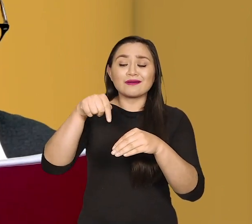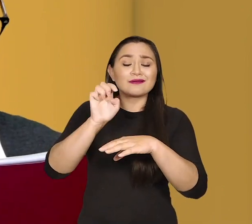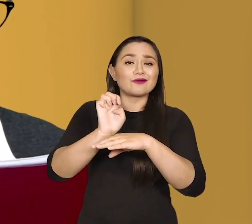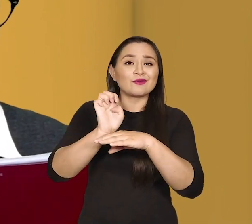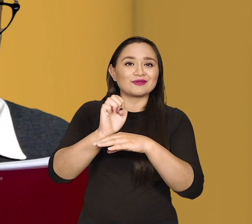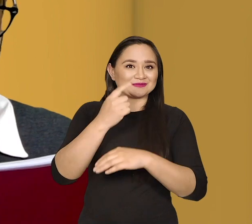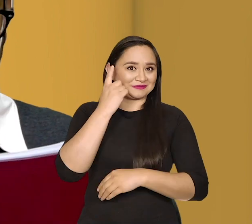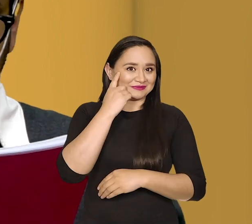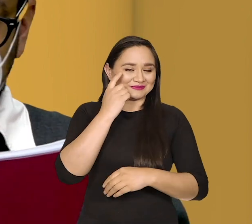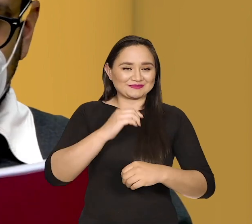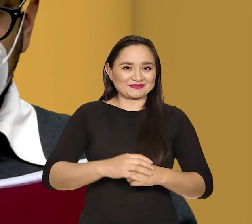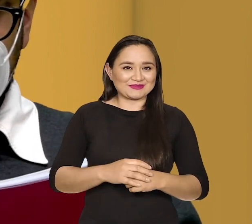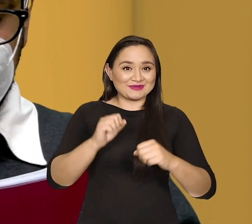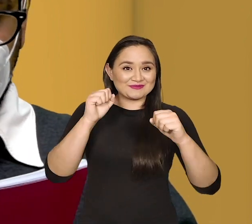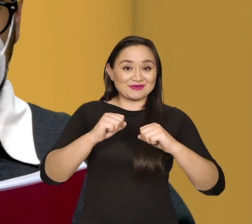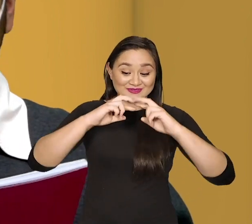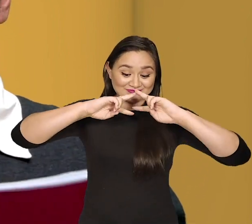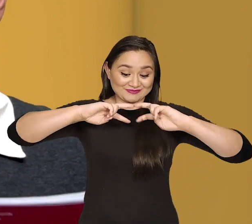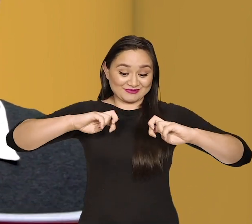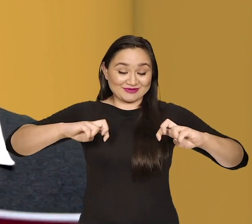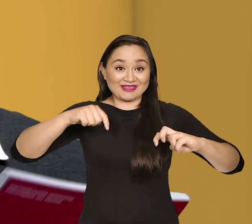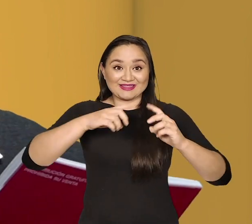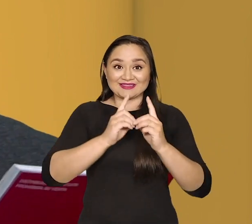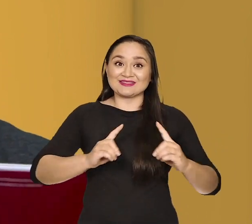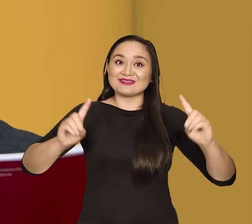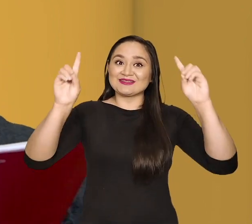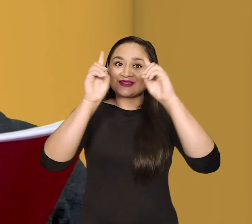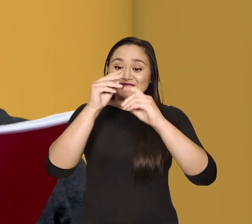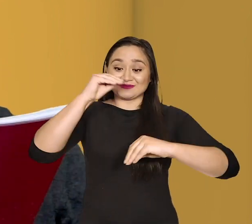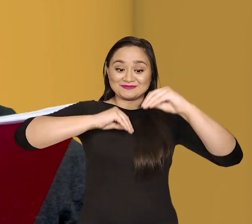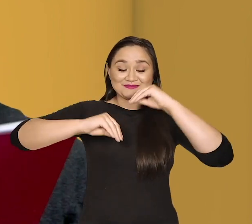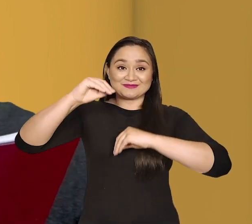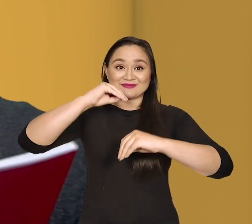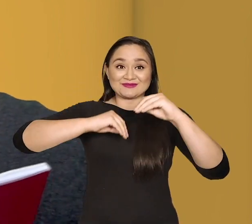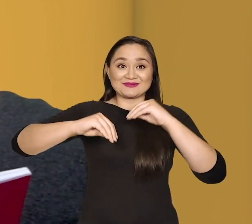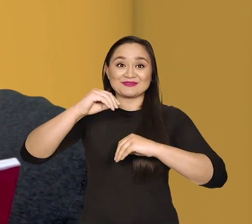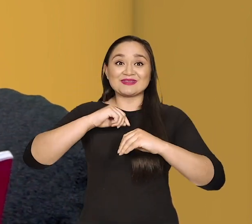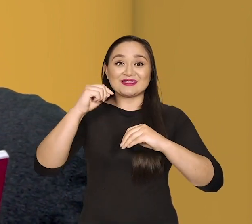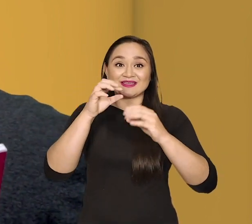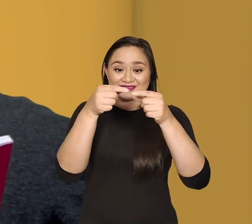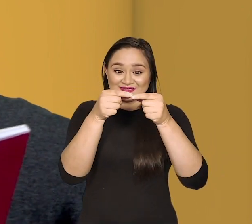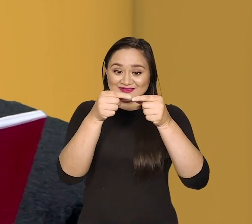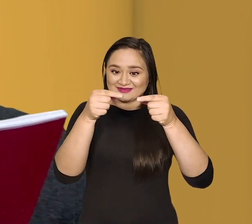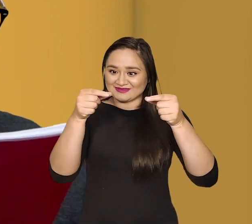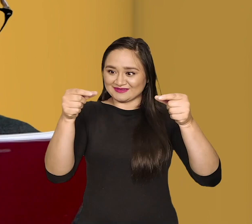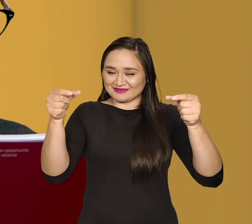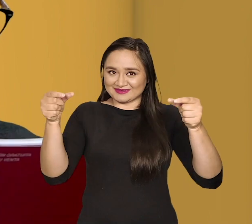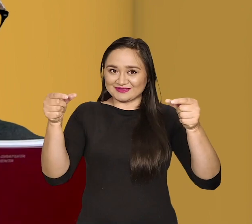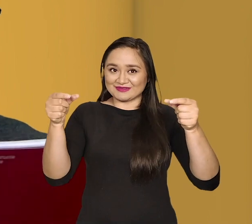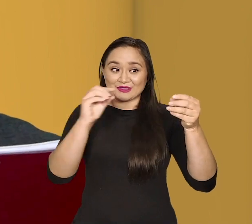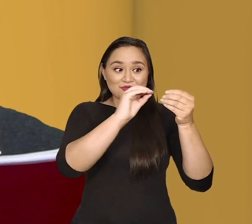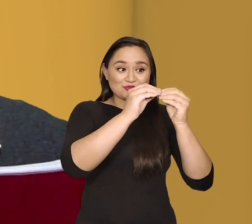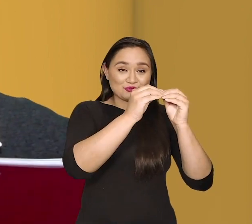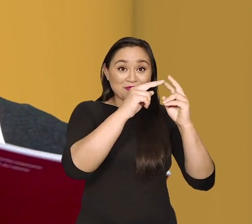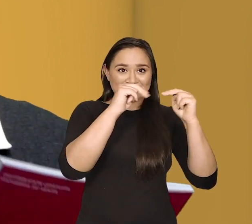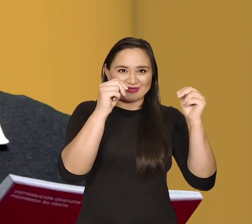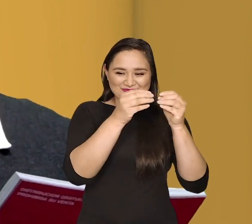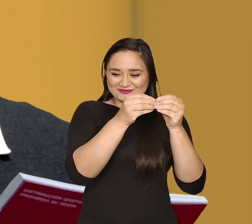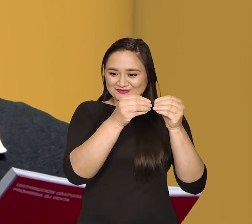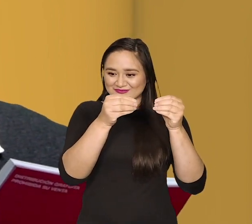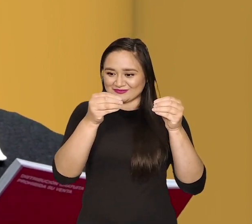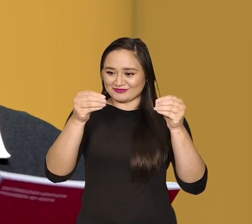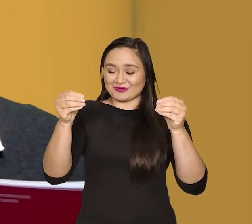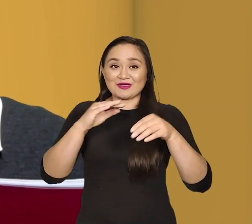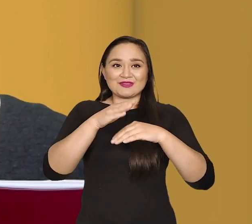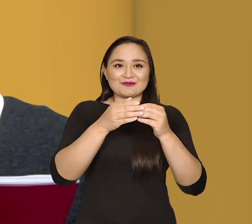escuche se puede indagar sobre estos datos y colocarlos en la recta numérica de números naturales y luego se